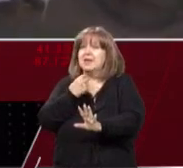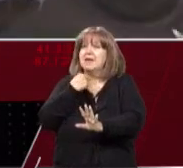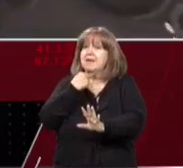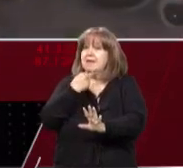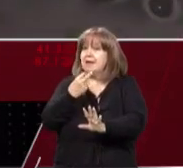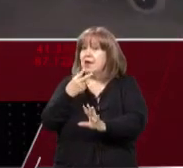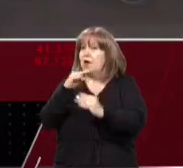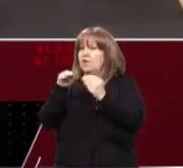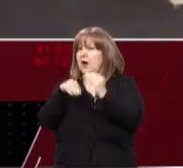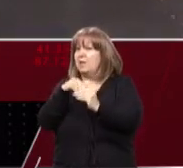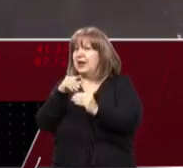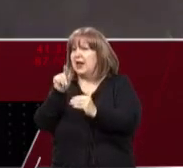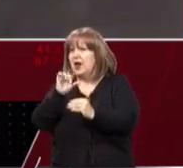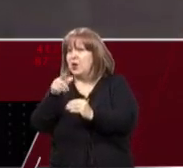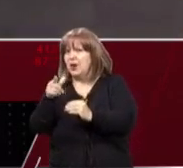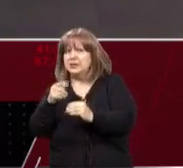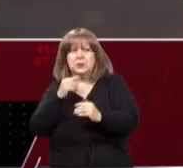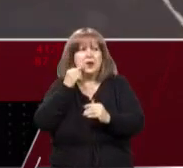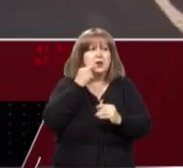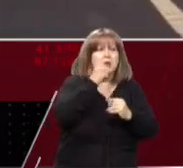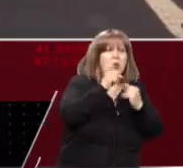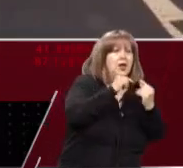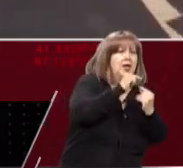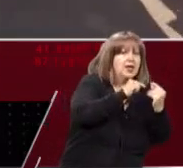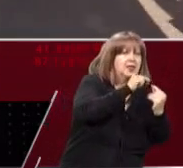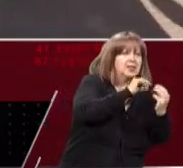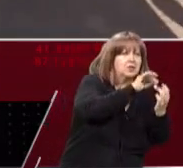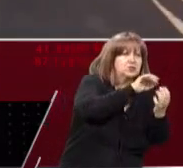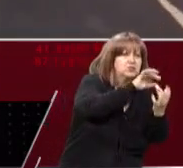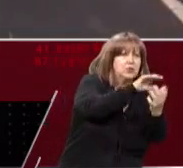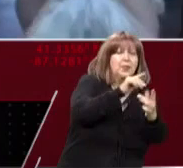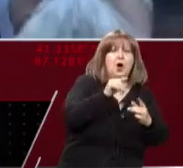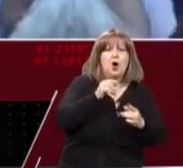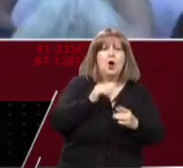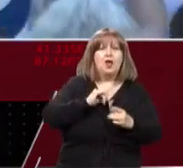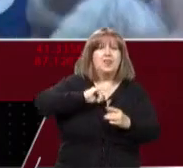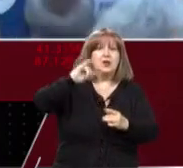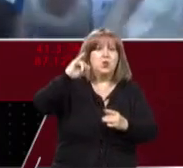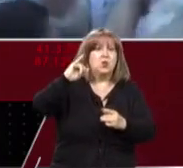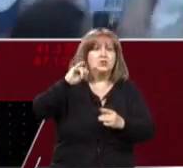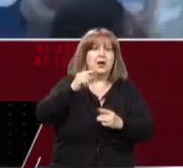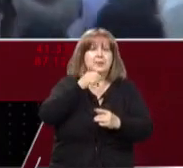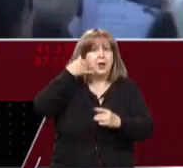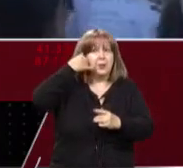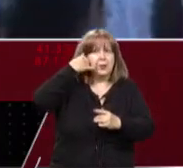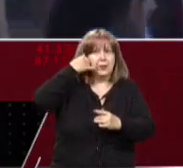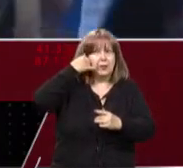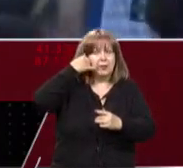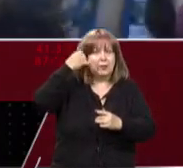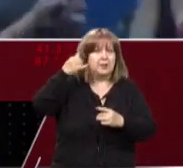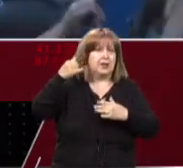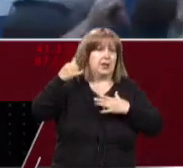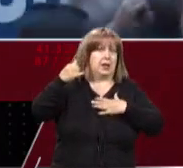y surge alguna información en relación a esto, denuncias que a veces son anónimas o que a veces se hacen en